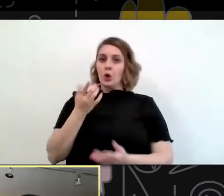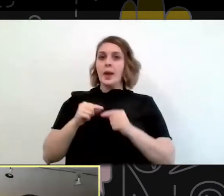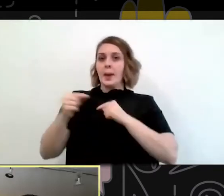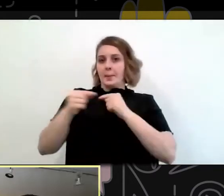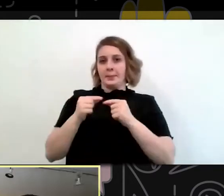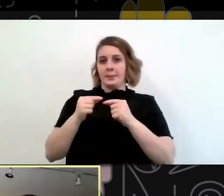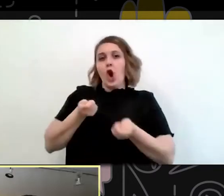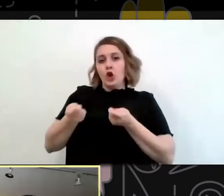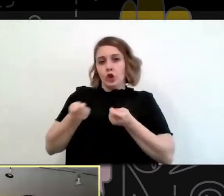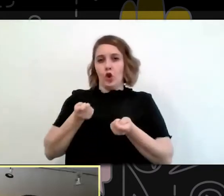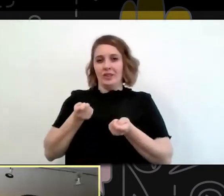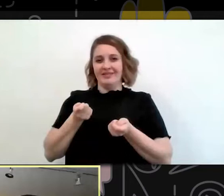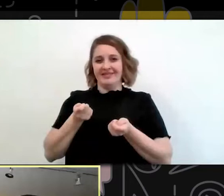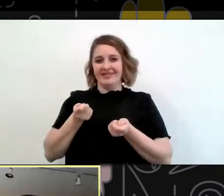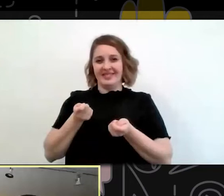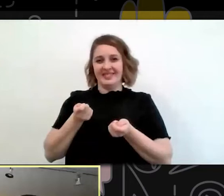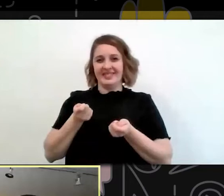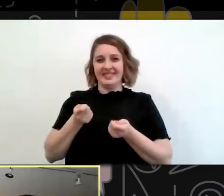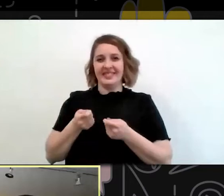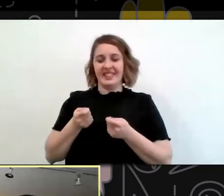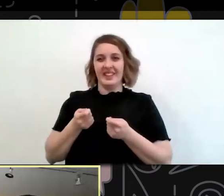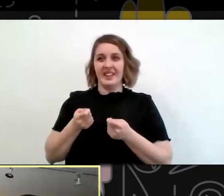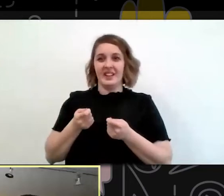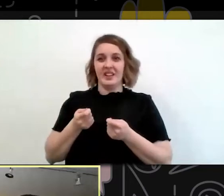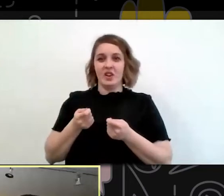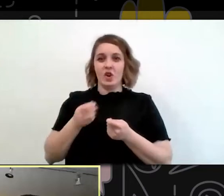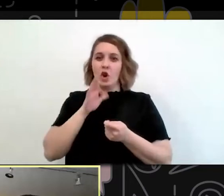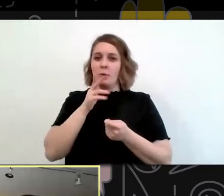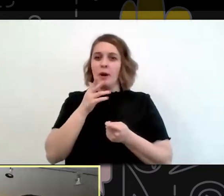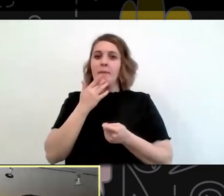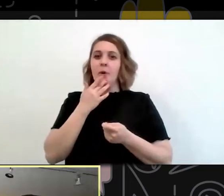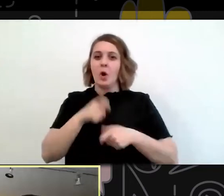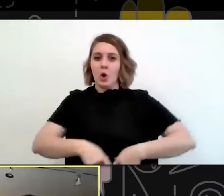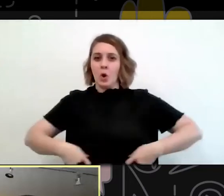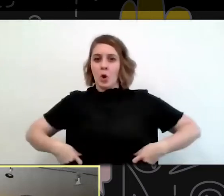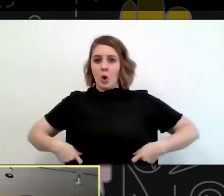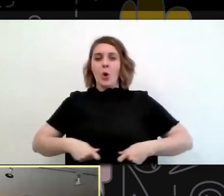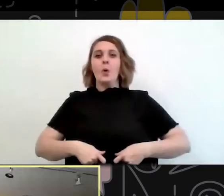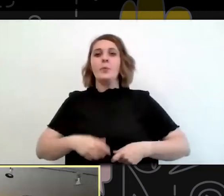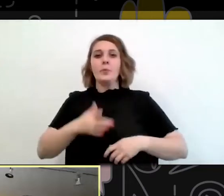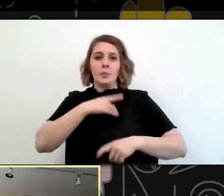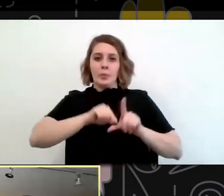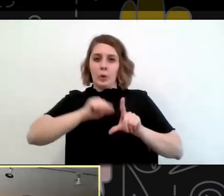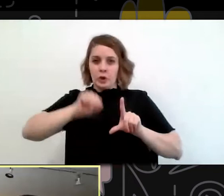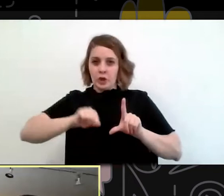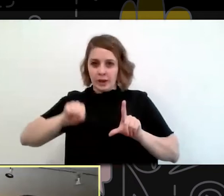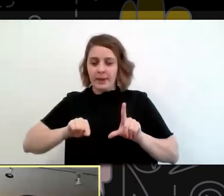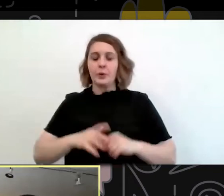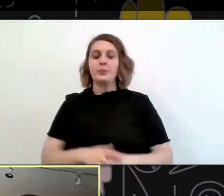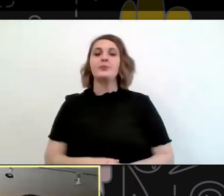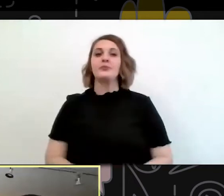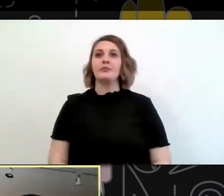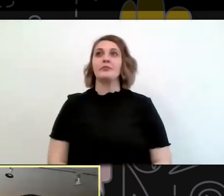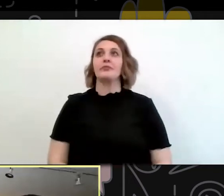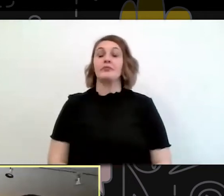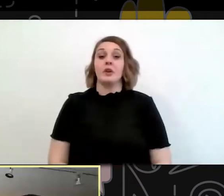telemonitorización, en estos pequeños gadgets como el pulsioxímetro, etcétera. Bueno, para ello, esto